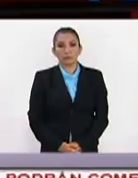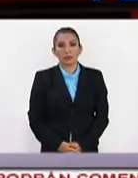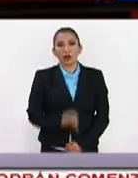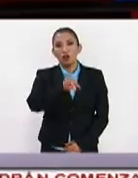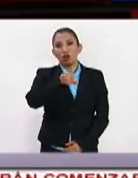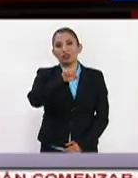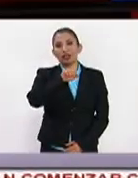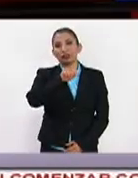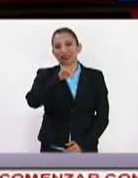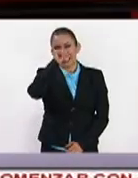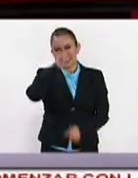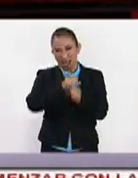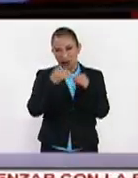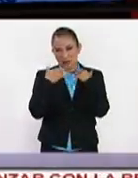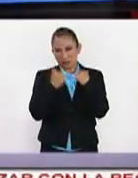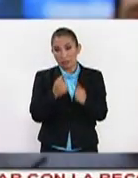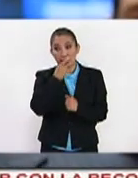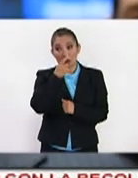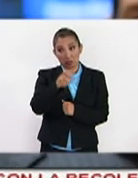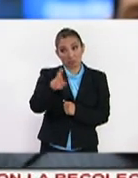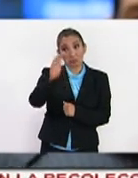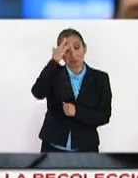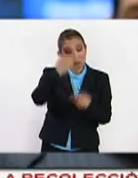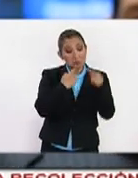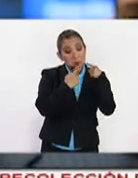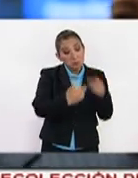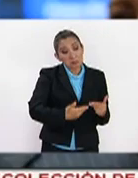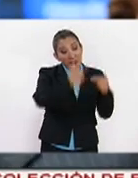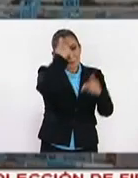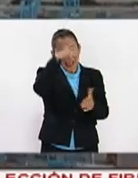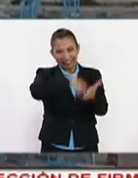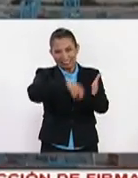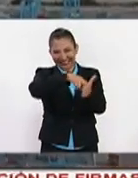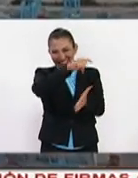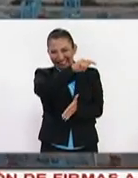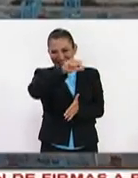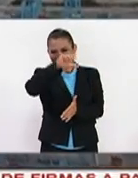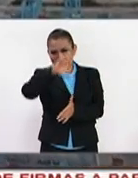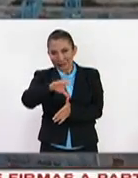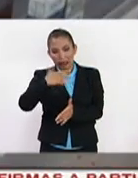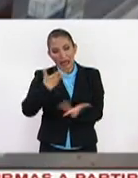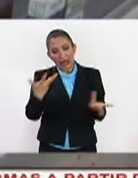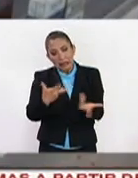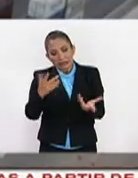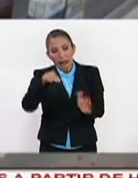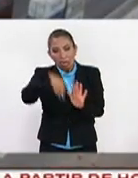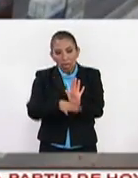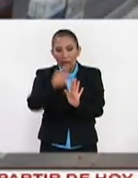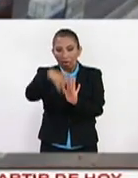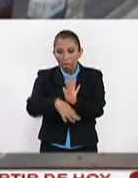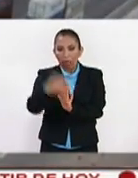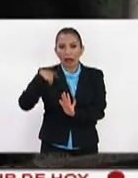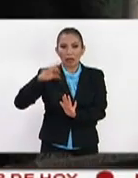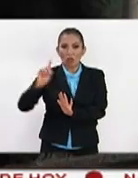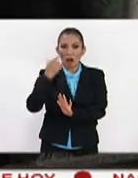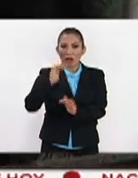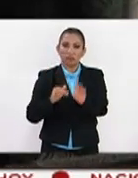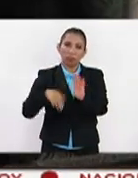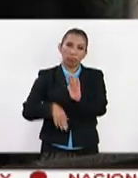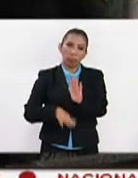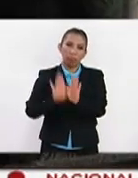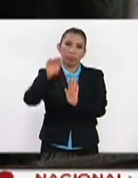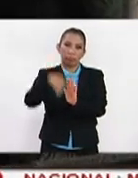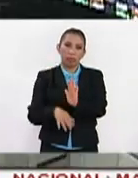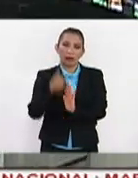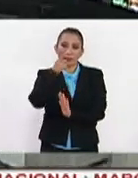José Antonio Mit, secretario de Hacienda, reconoció que las negociaciones para modernizar el Telecán han generado volatilidad en el tipo de cambio. Sin embargo,